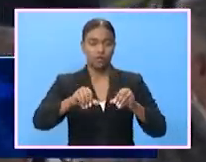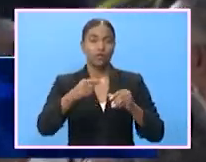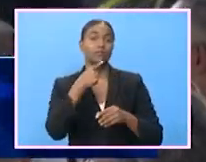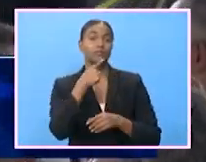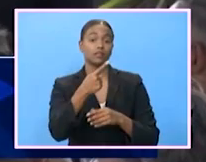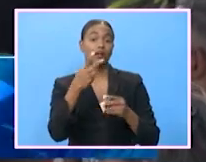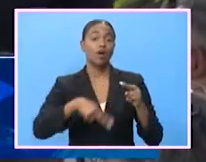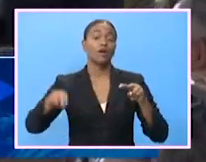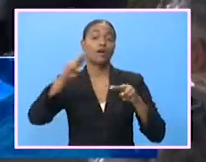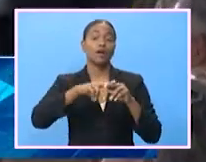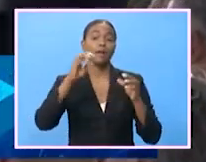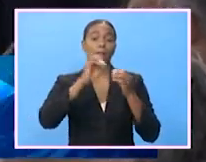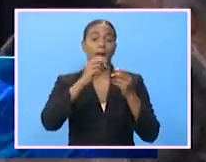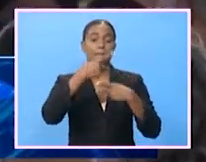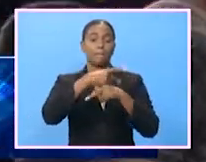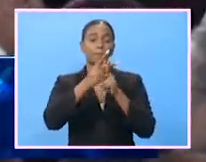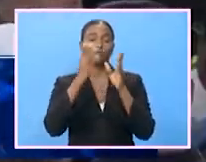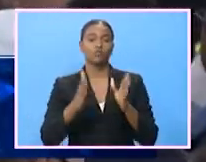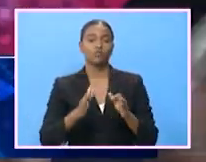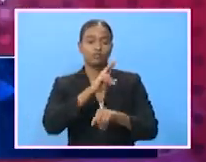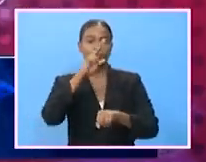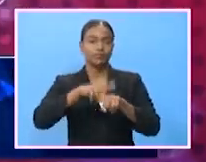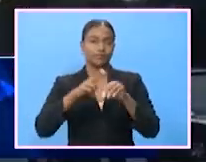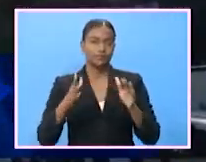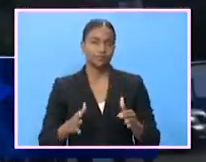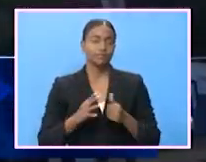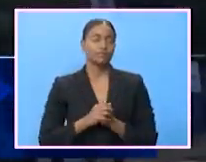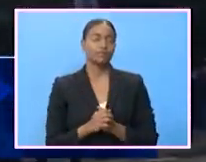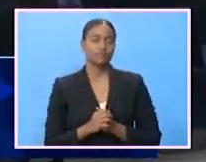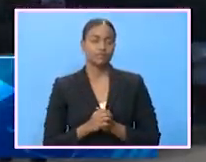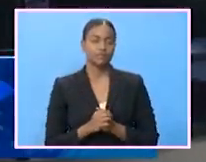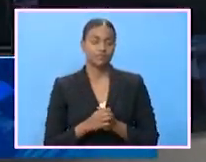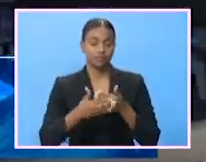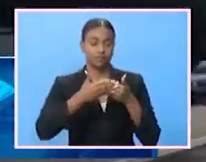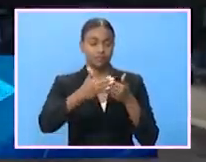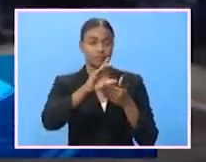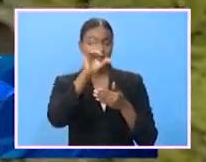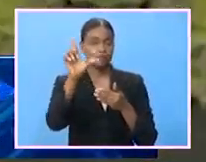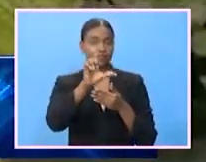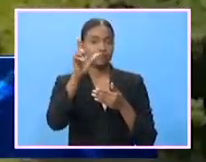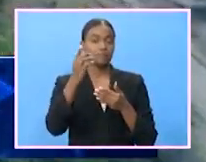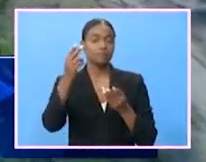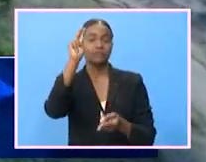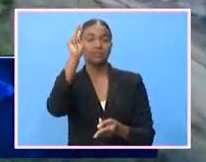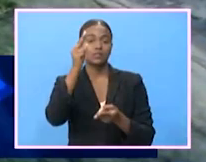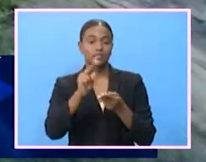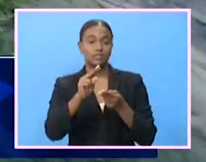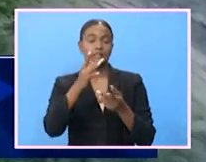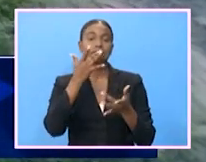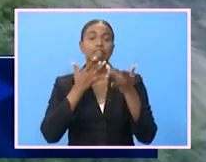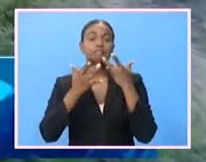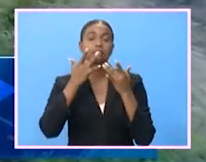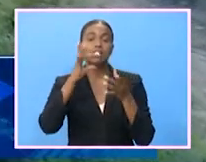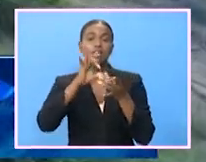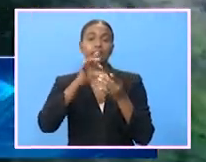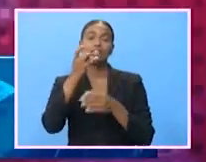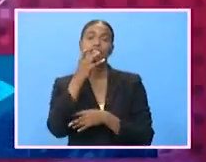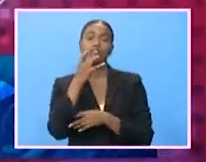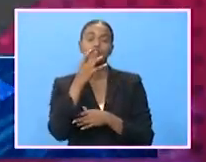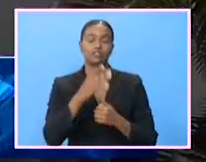ponderan aumento de producción nacional. A partir del lunes reducirán déficit energético.